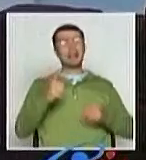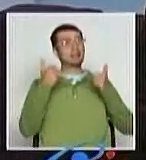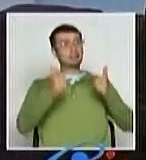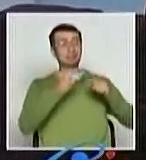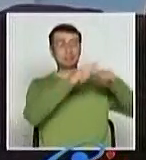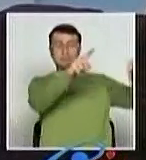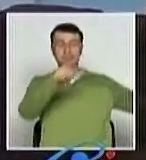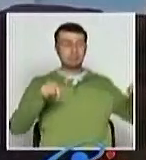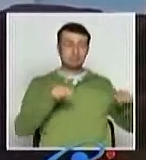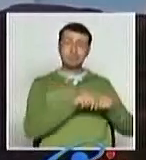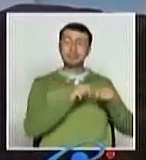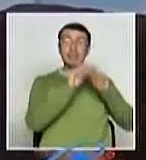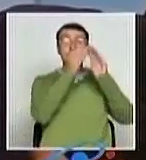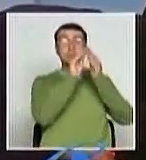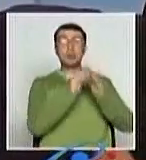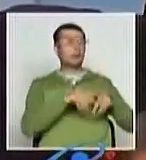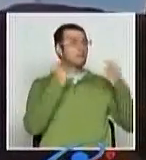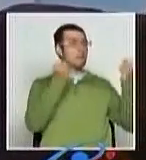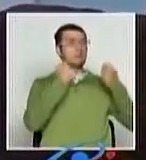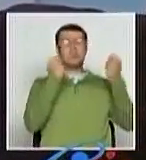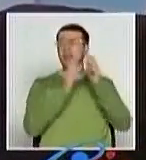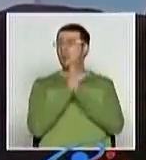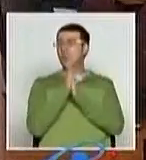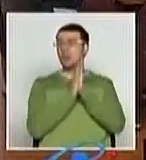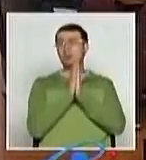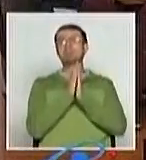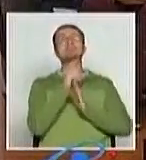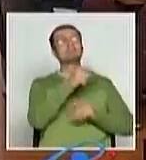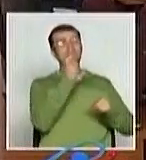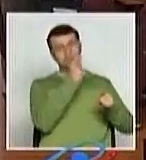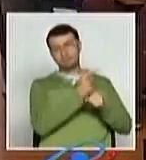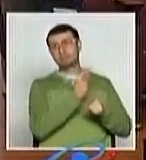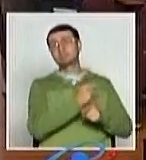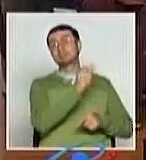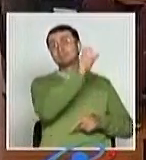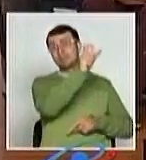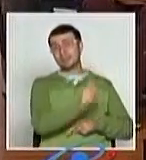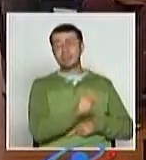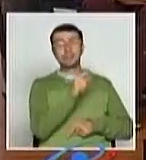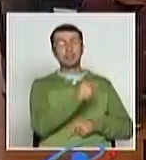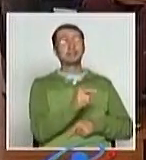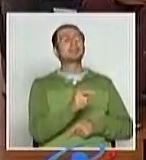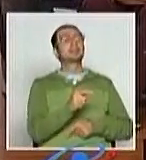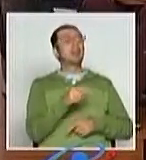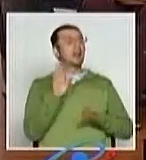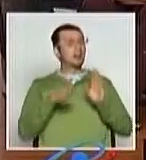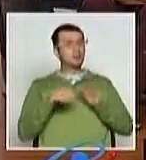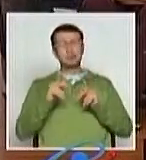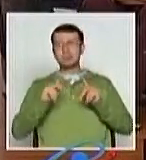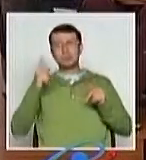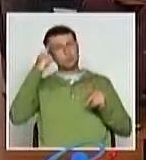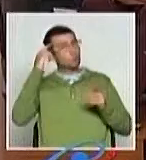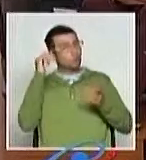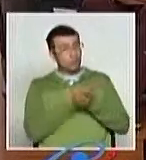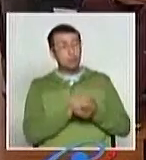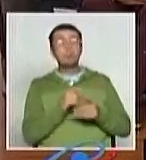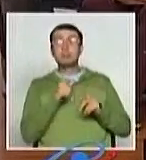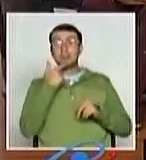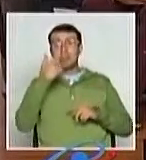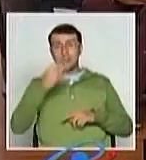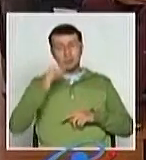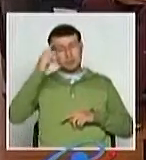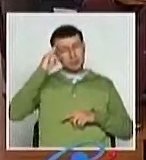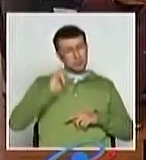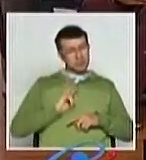manualidades nuevamente doctor ras otro claso clínico de creencias irracionales que se vuelve tan real que su mundo